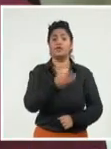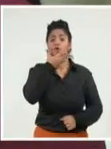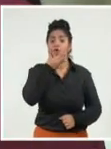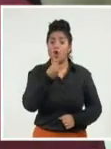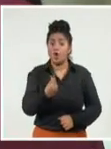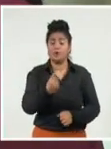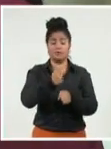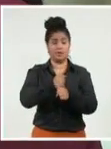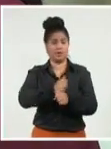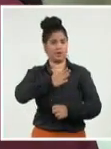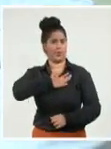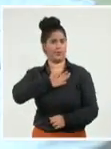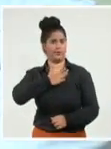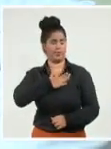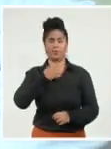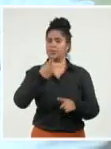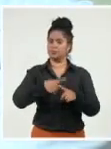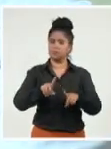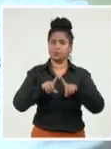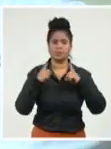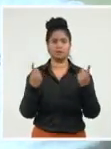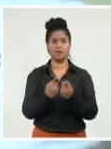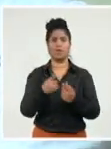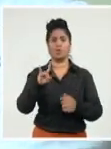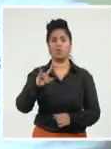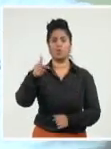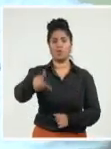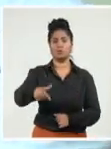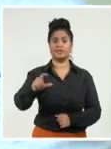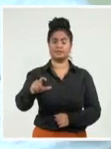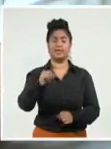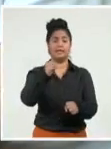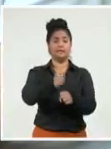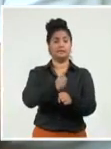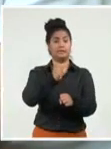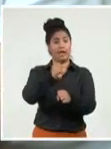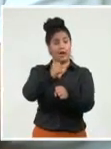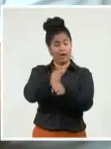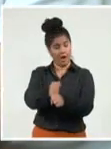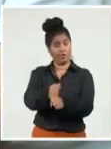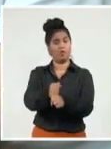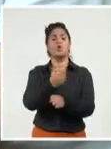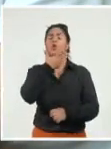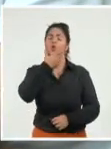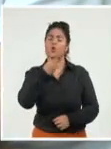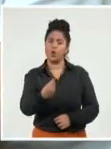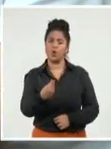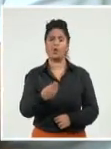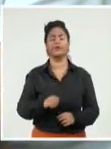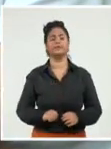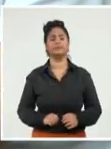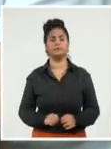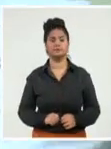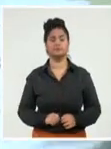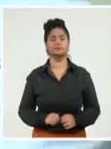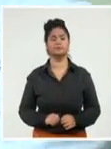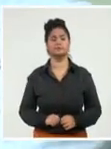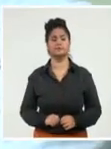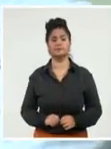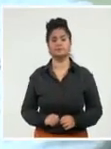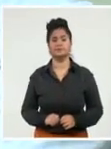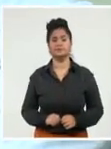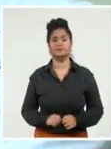la UJC para lograr un mayor acercamiento con los nuevos actores económicos, como es el caso de los que laboran en las MIPIMES. Hoy más